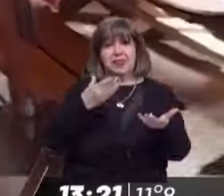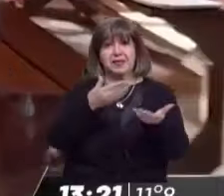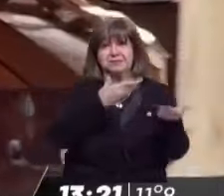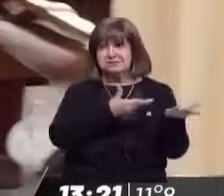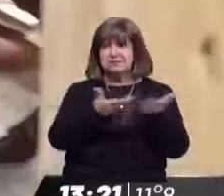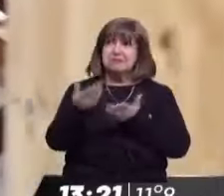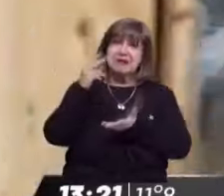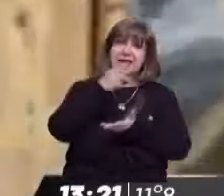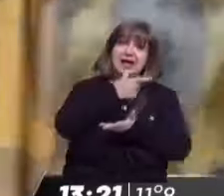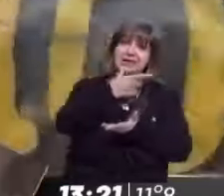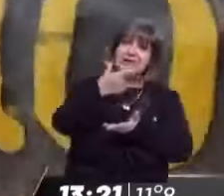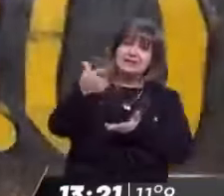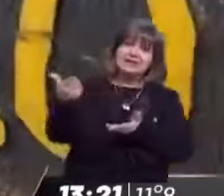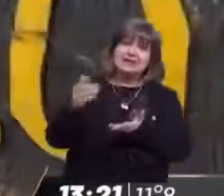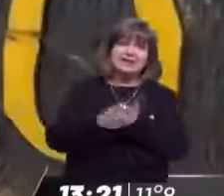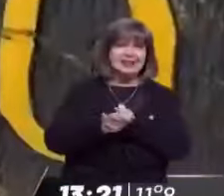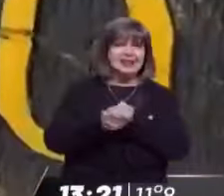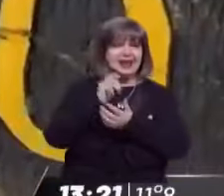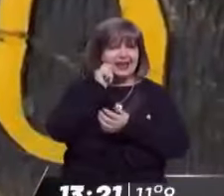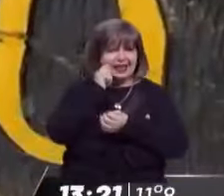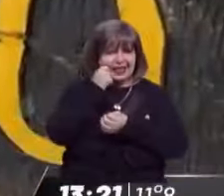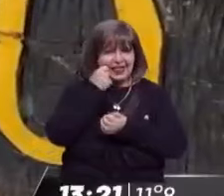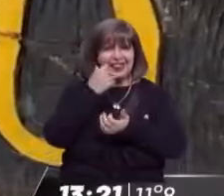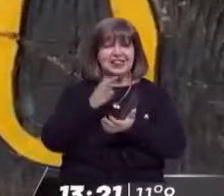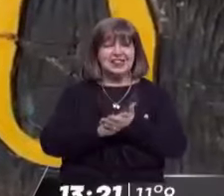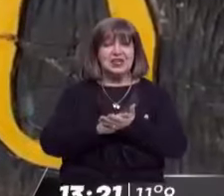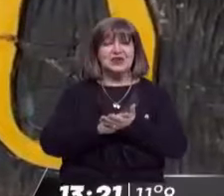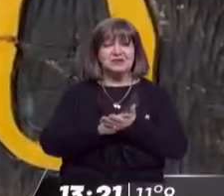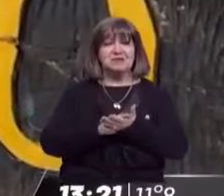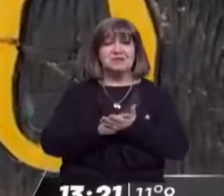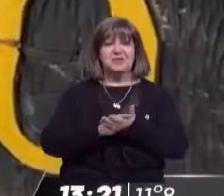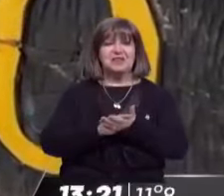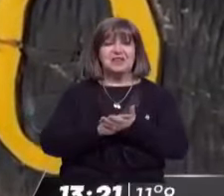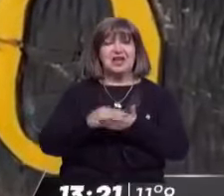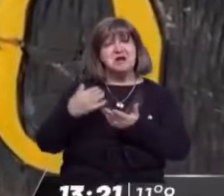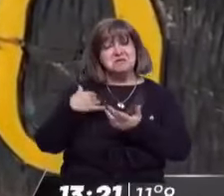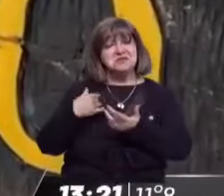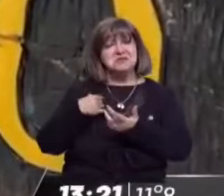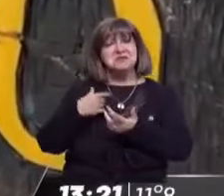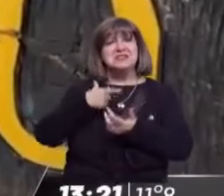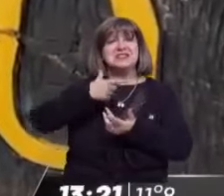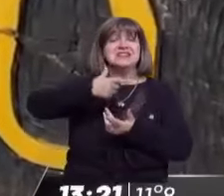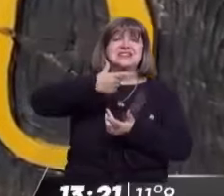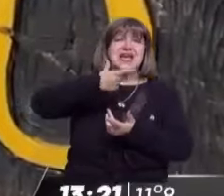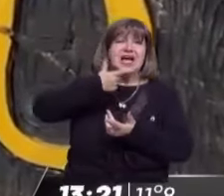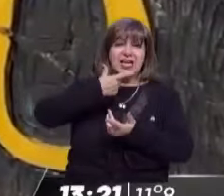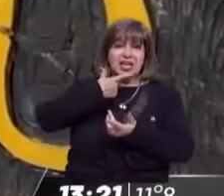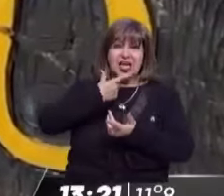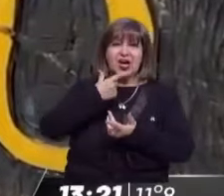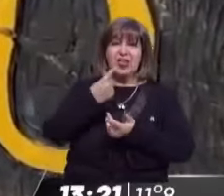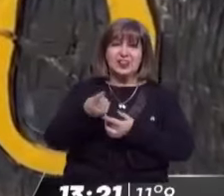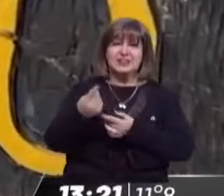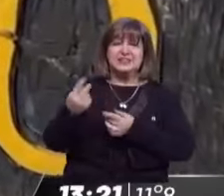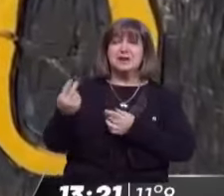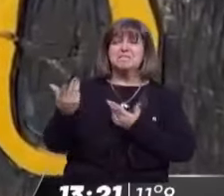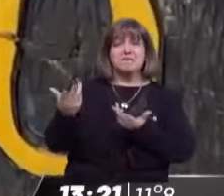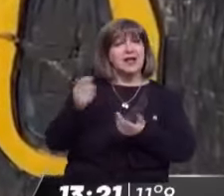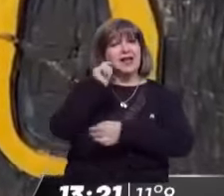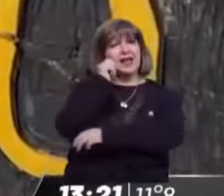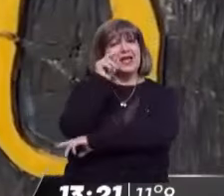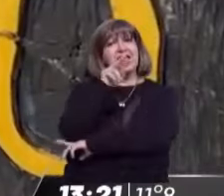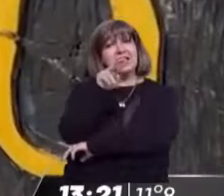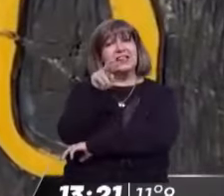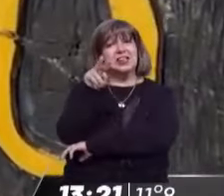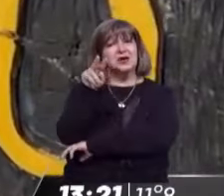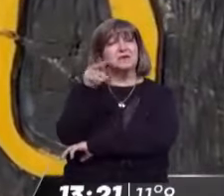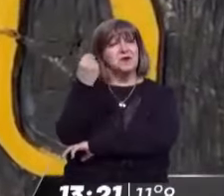invierno. Juli. Hermoso, vos sabés que nos quedamos acá mirando un ratito las imágenes y pensando en todo